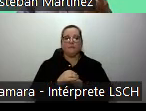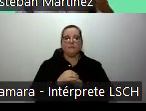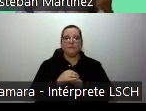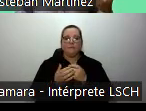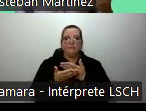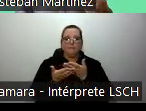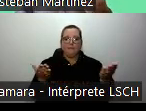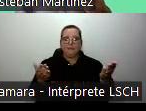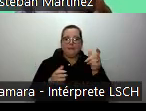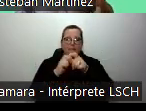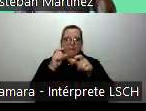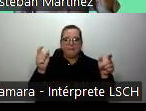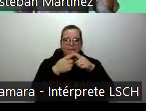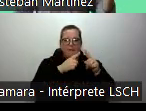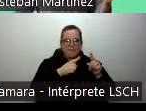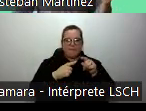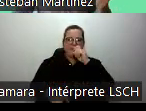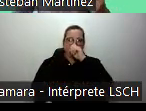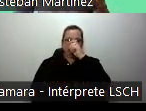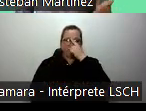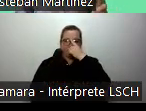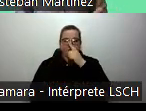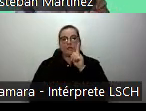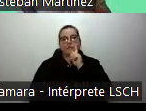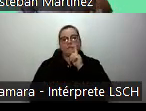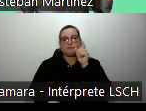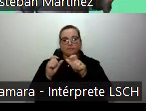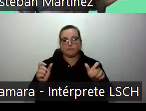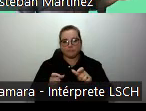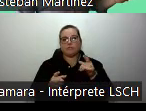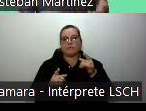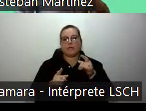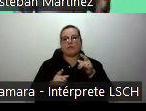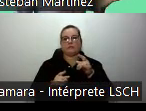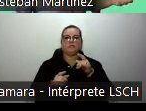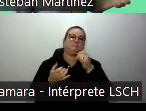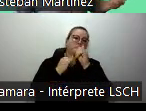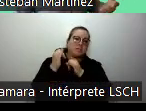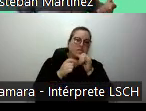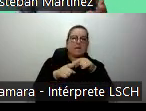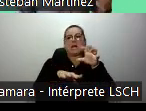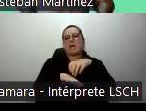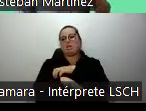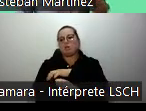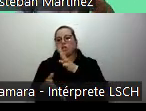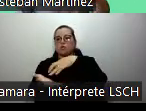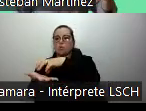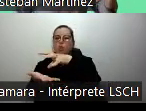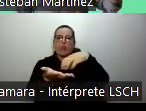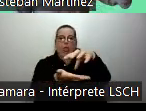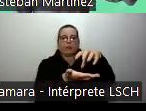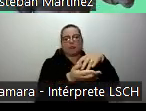ustedes son personas muy distintas tenemos gente en laeo online de distintas regiones de distintas ciudades las metas